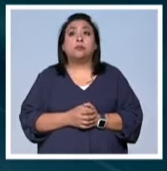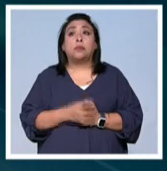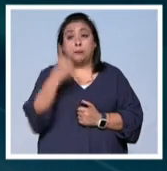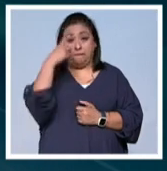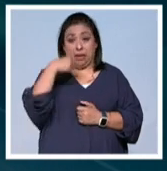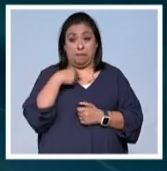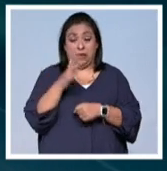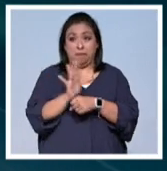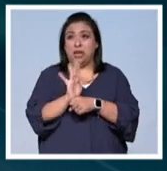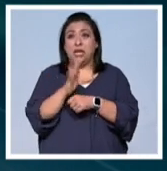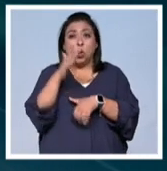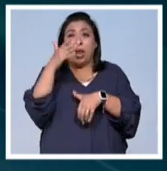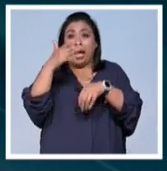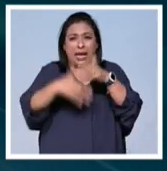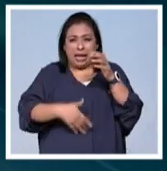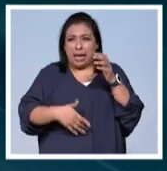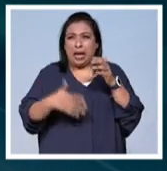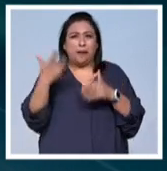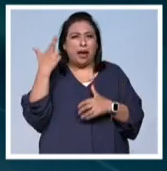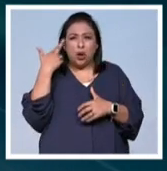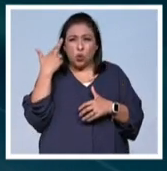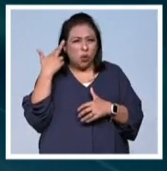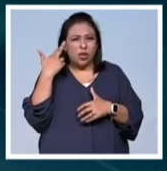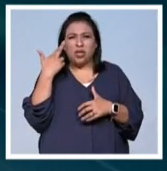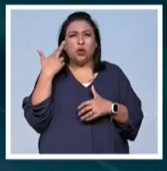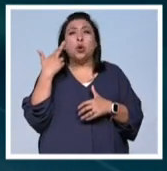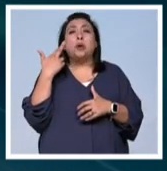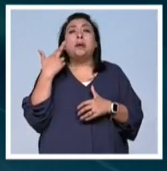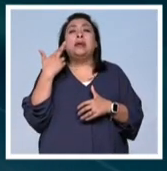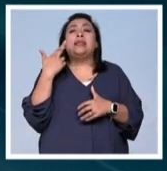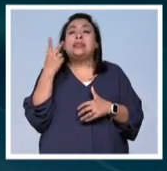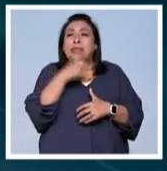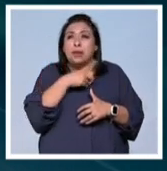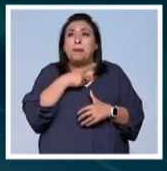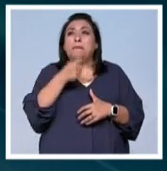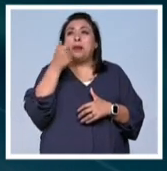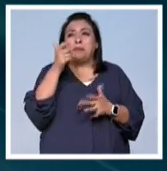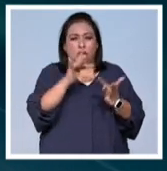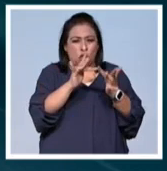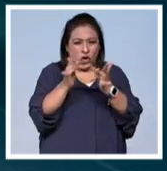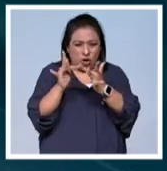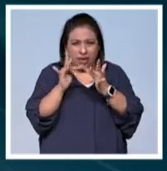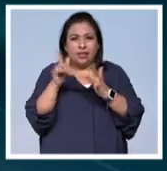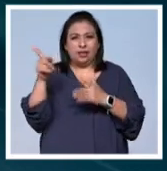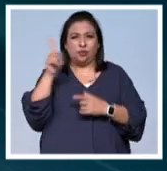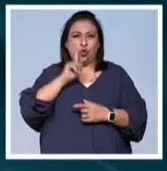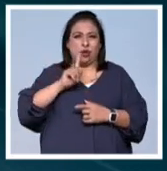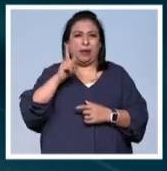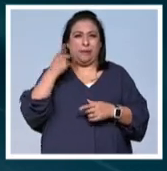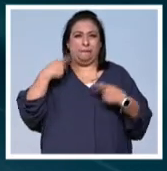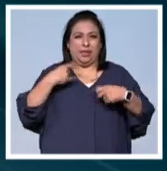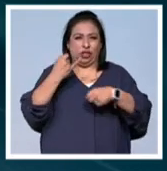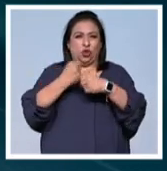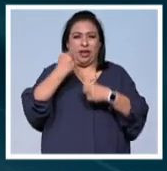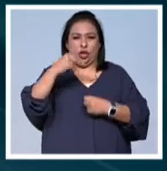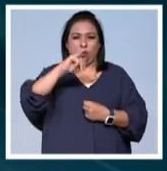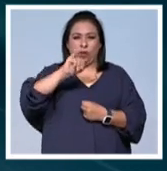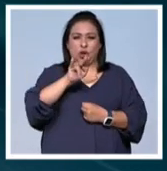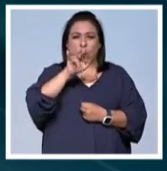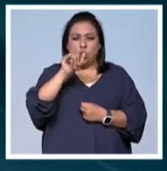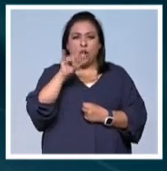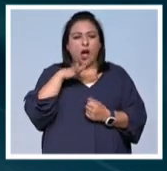para mí la peli no se termina de construir ruido no se termina de entender Si no es por las redes que que Julia nuestro personaje protagónico va